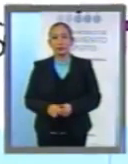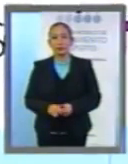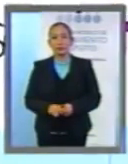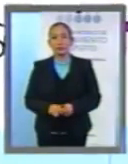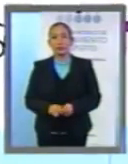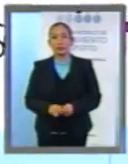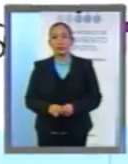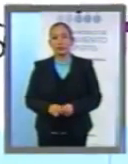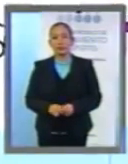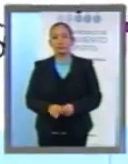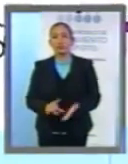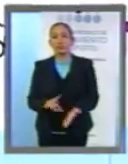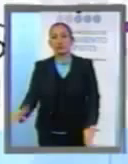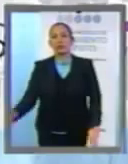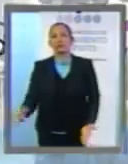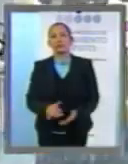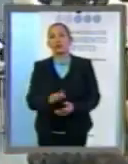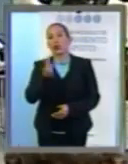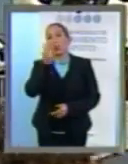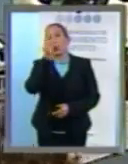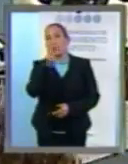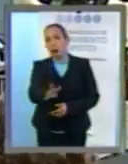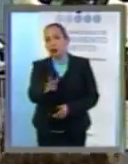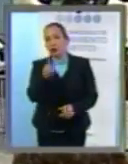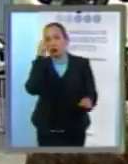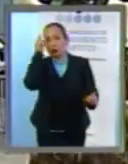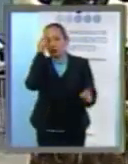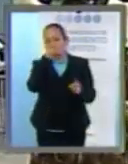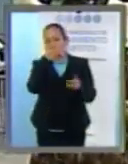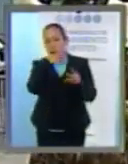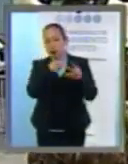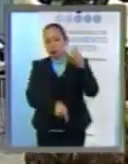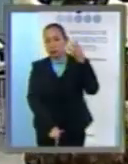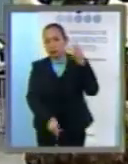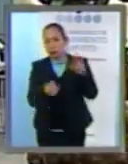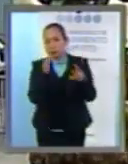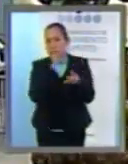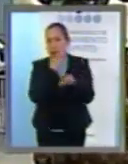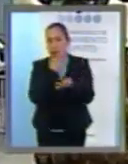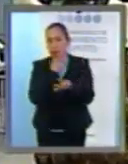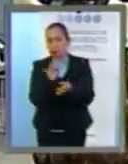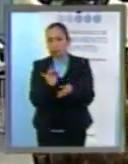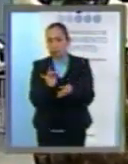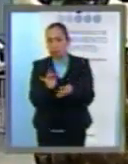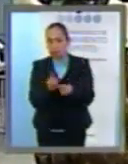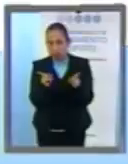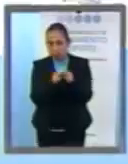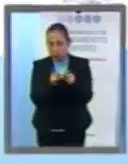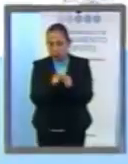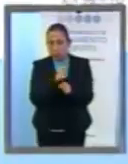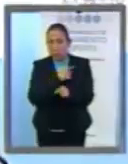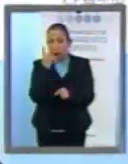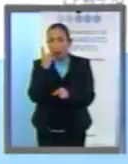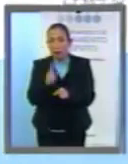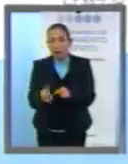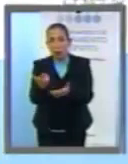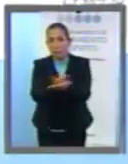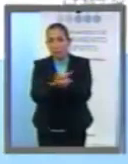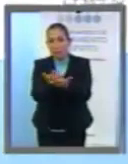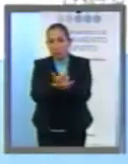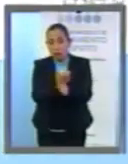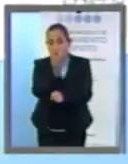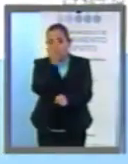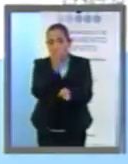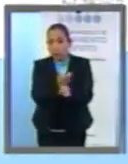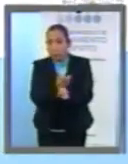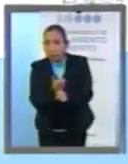Comisionada Arely Cano, por favor. Sí, gracias. Bueno, 4 retos muy sencillos. Y decirlos muy brevemente, tiene que ver con el presupuesto suficiente